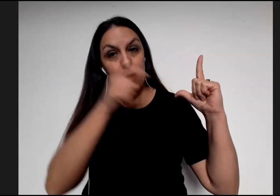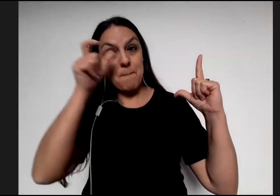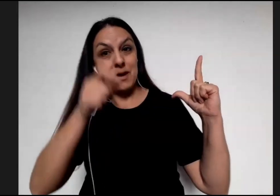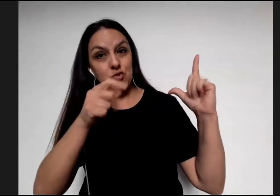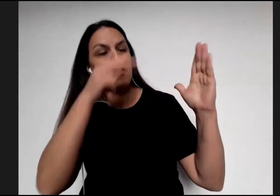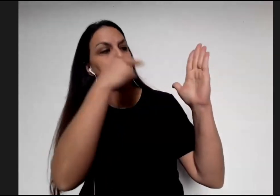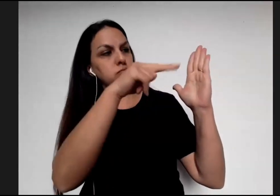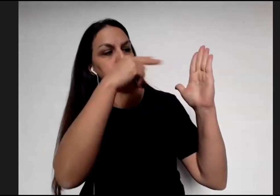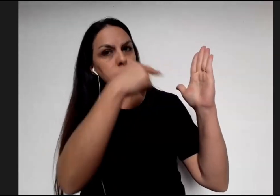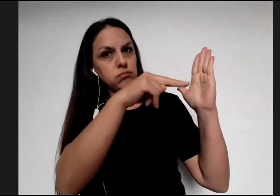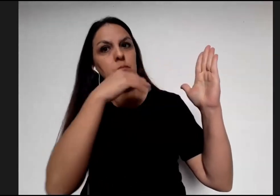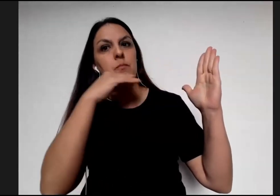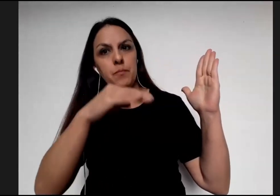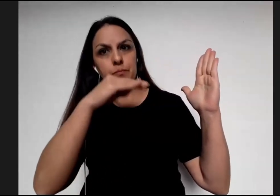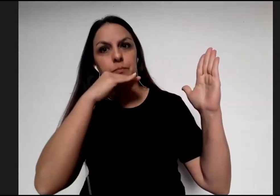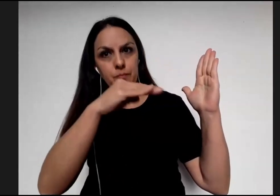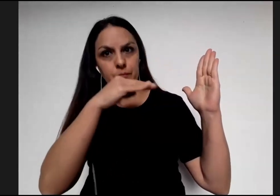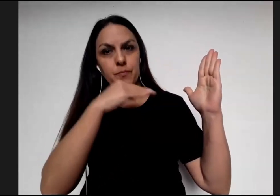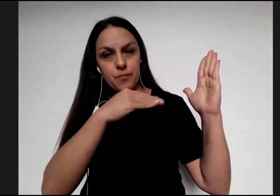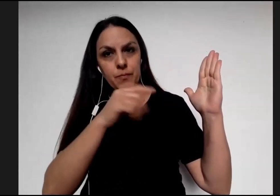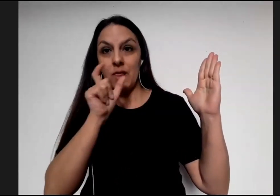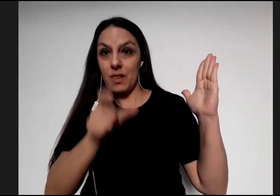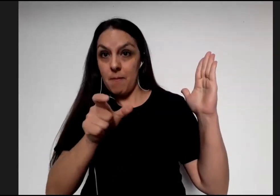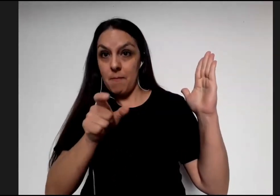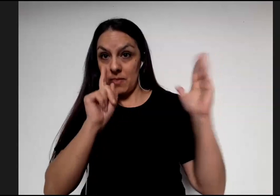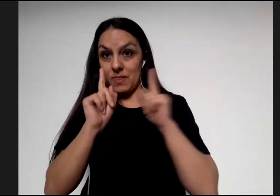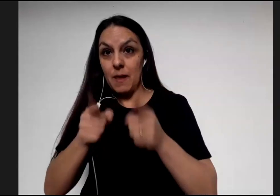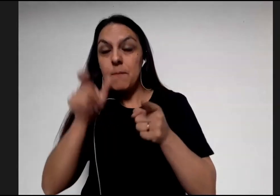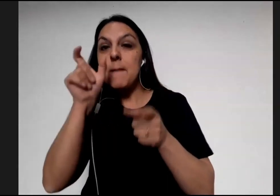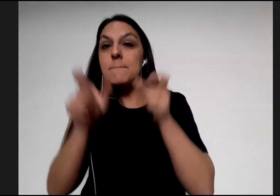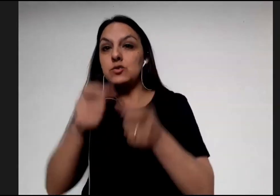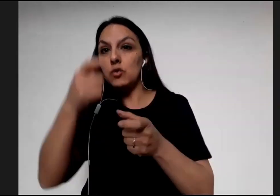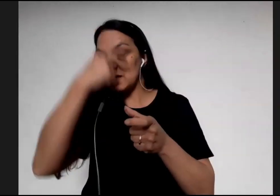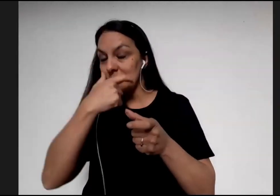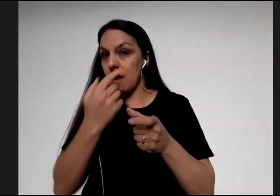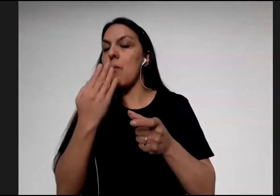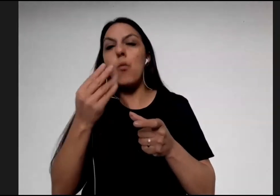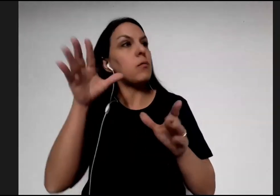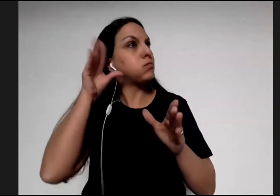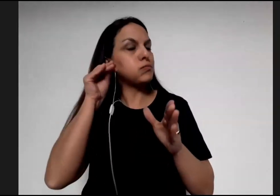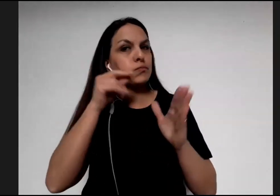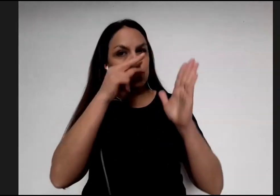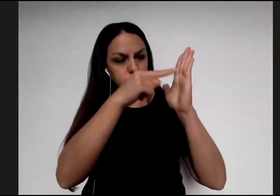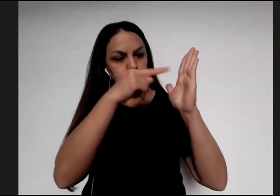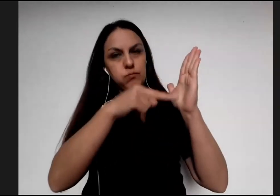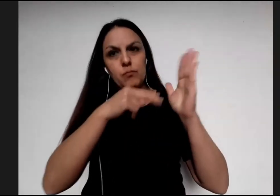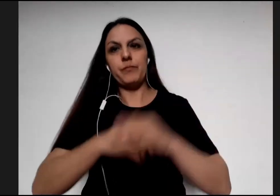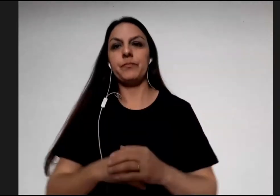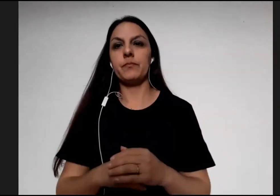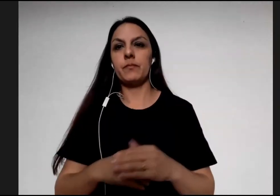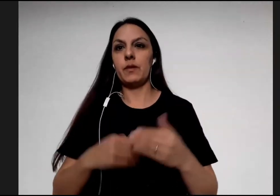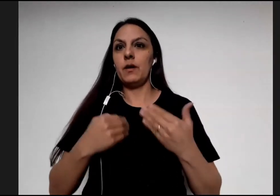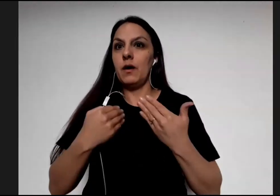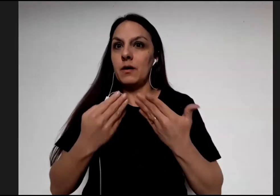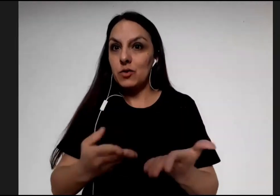las personas ciegas y de baja visión, y me parece que con eso lograríamos que a todos